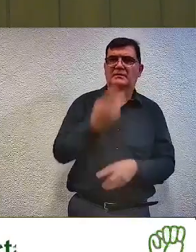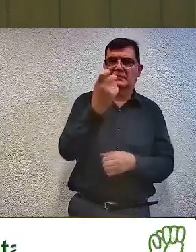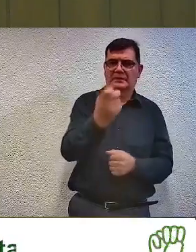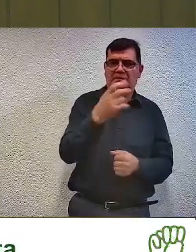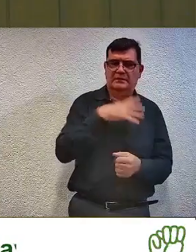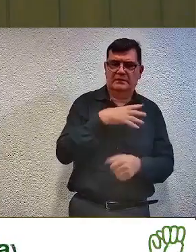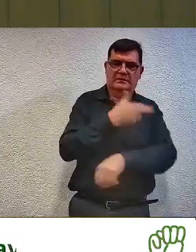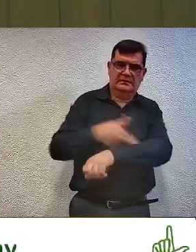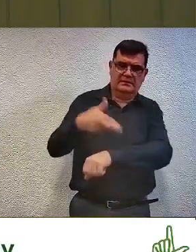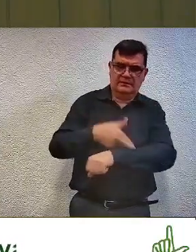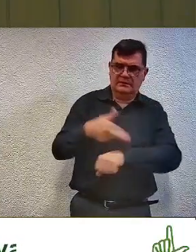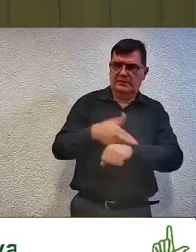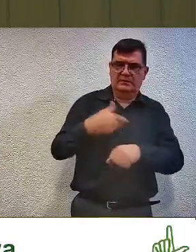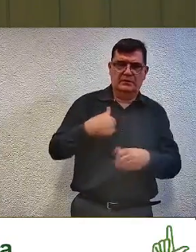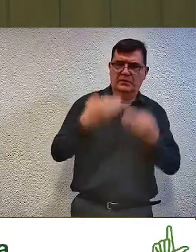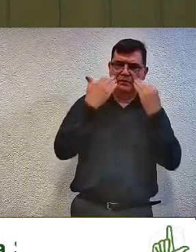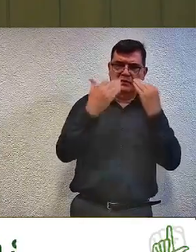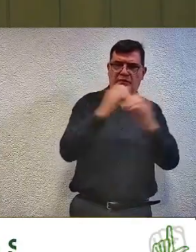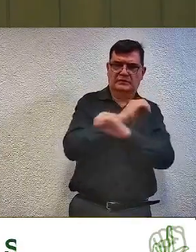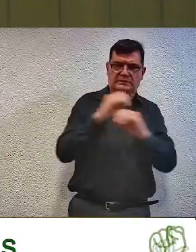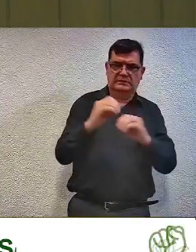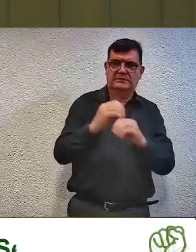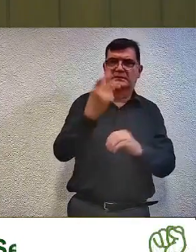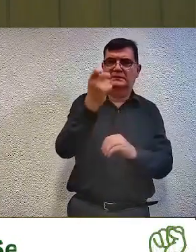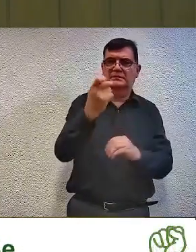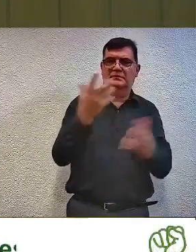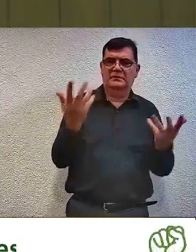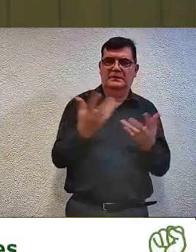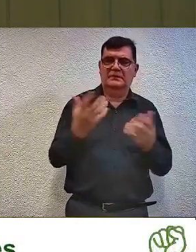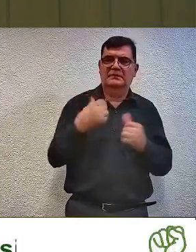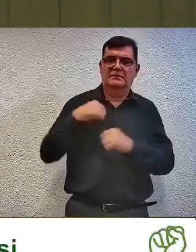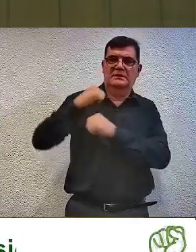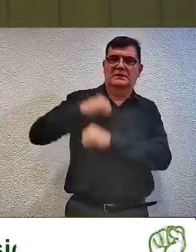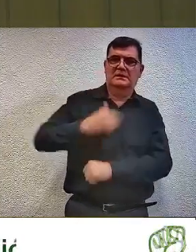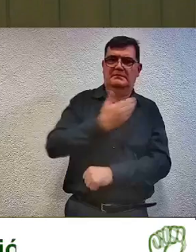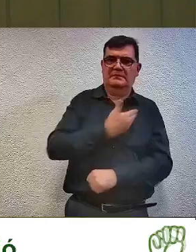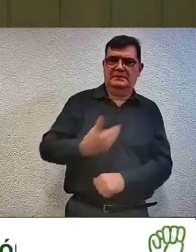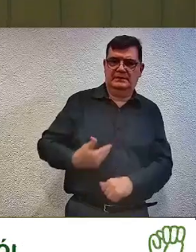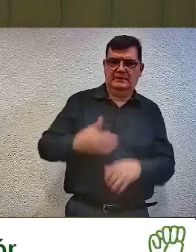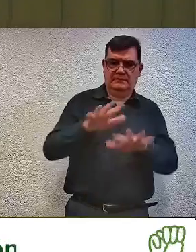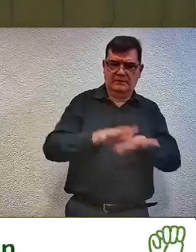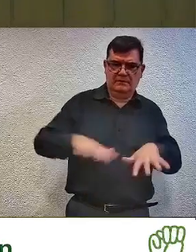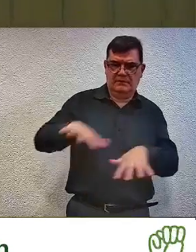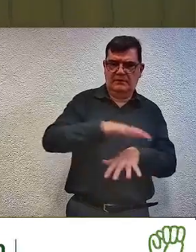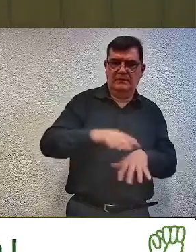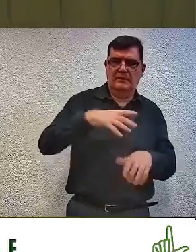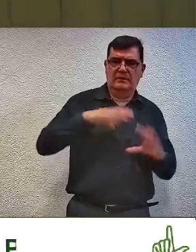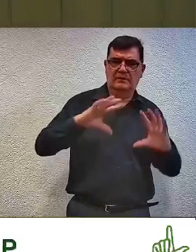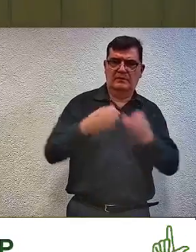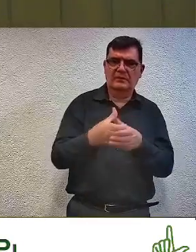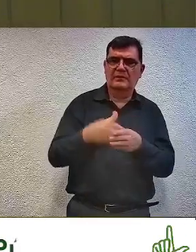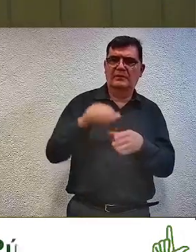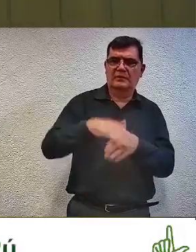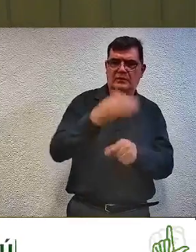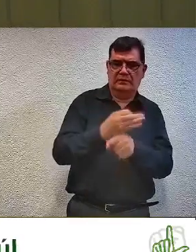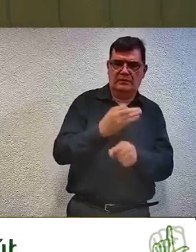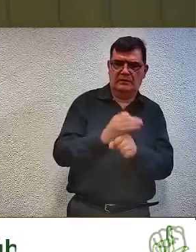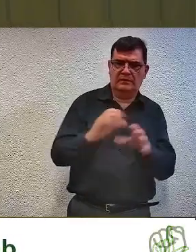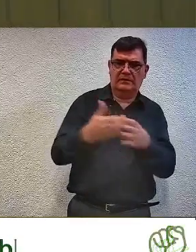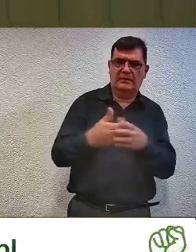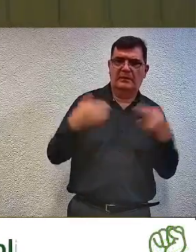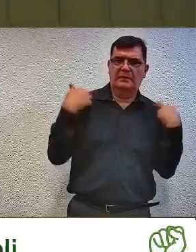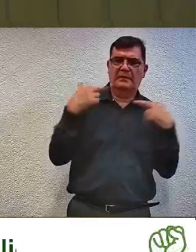serán resueltos sin mi presencia y para tal efecto fungirá como presidenta de este cuerpo colegiado a partir de este momento